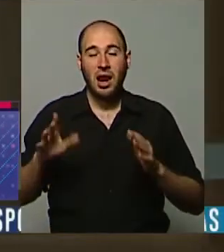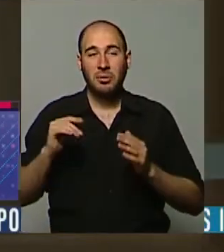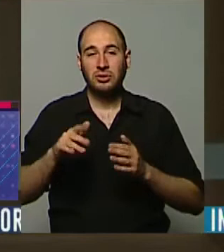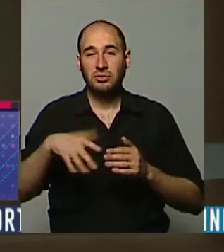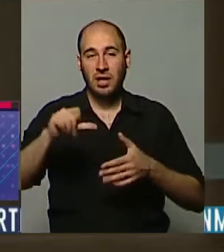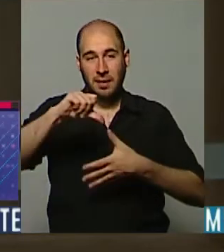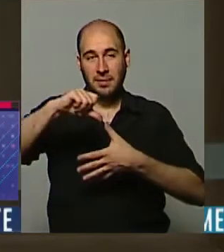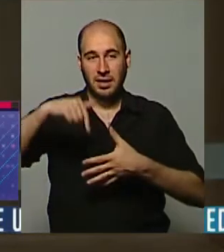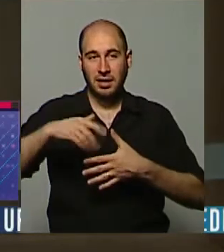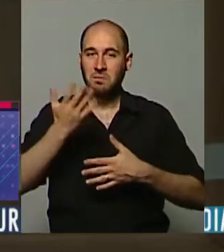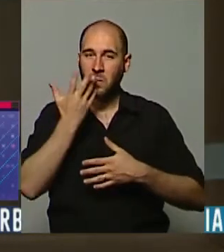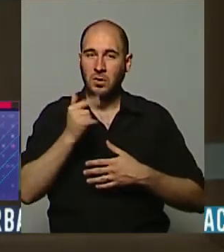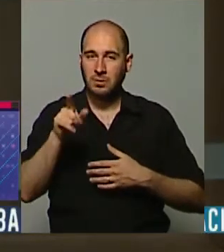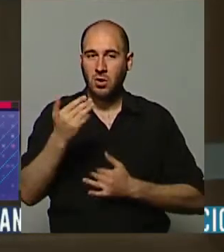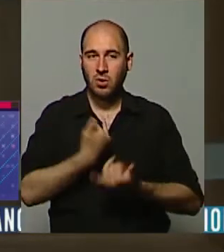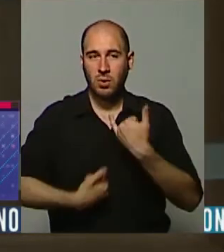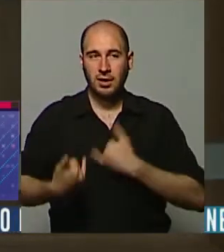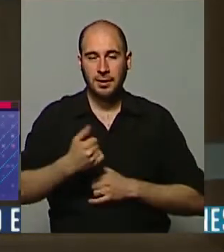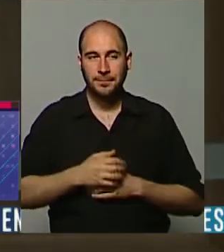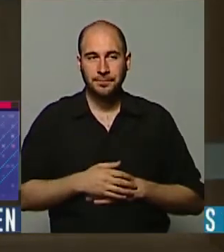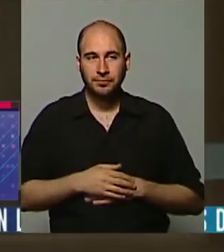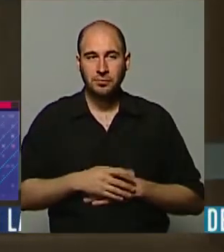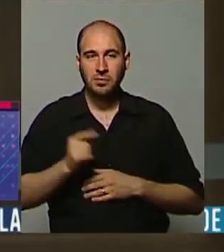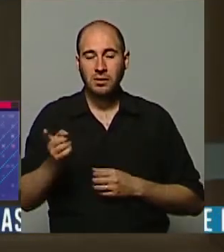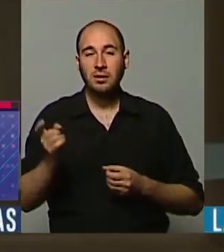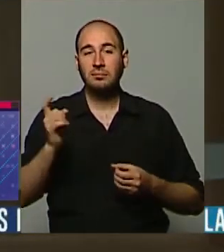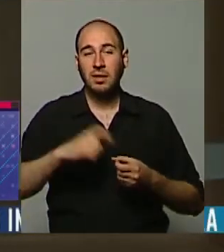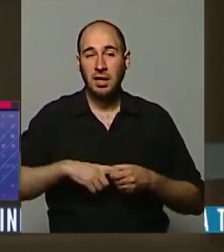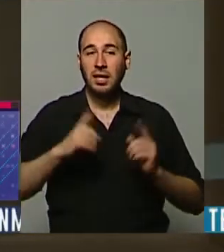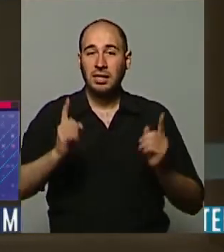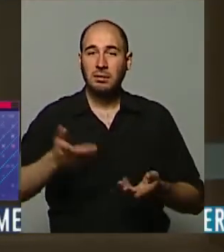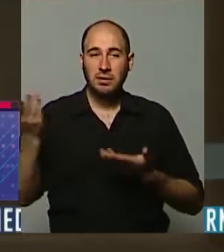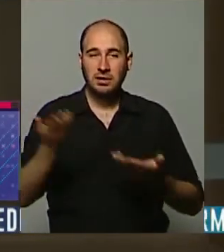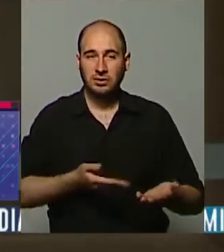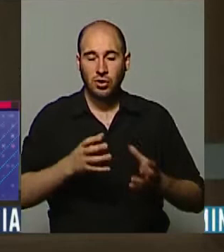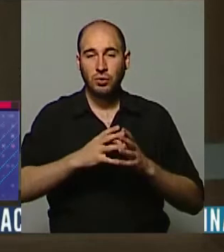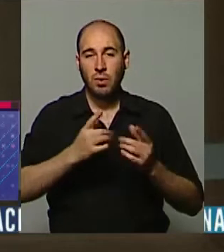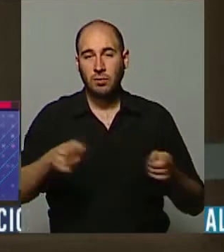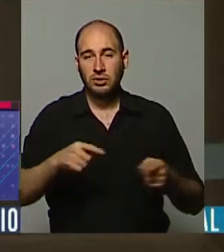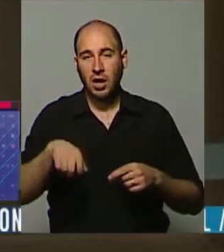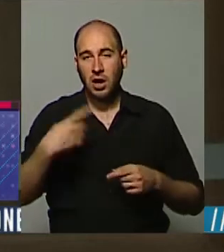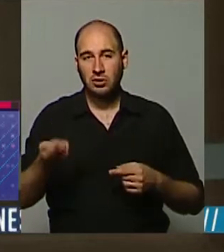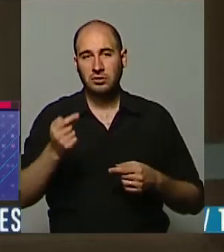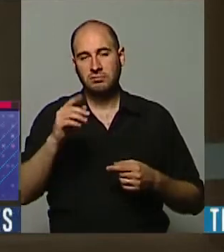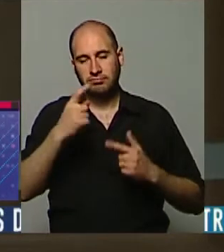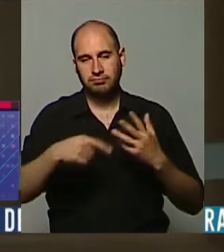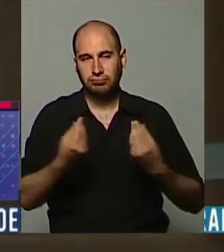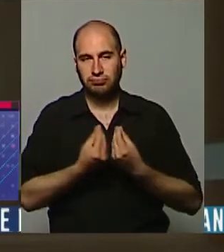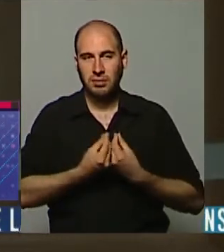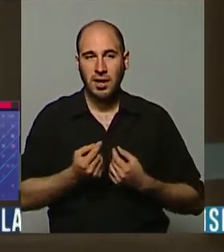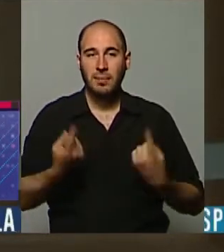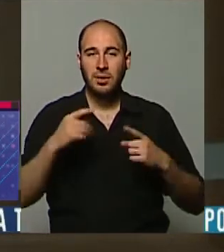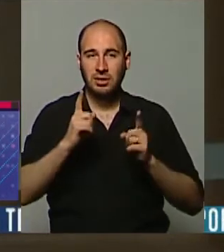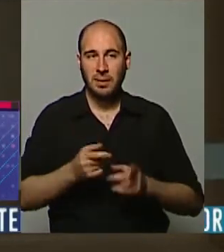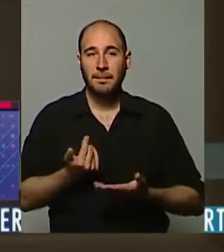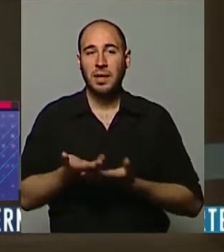ciudad latinoamericana. Me encantó eso que decías, Marianela, de que se van a sumar en esta presentación otras bandas como Def Leppard, Poison, pero también